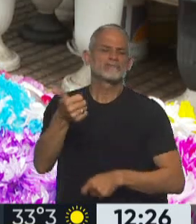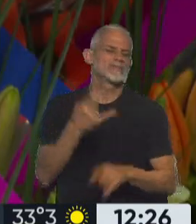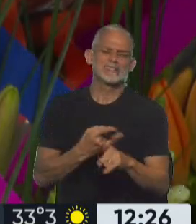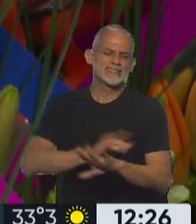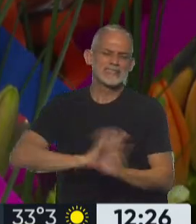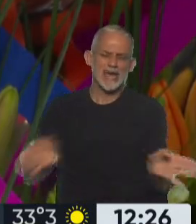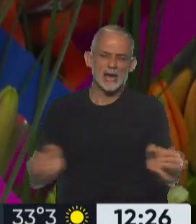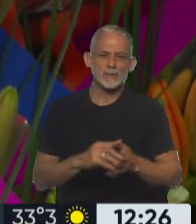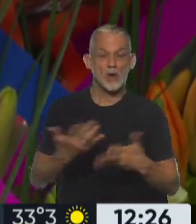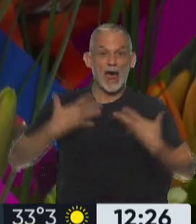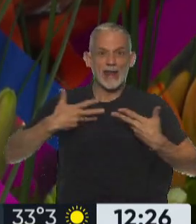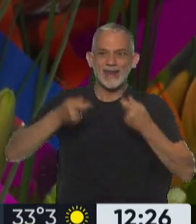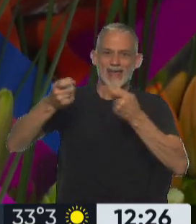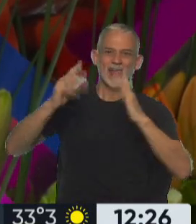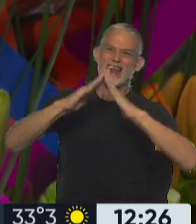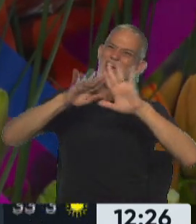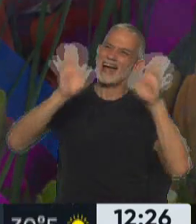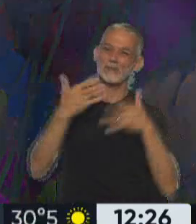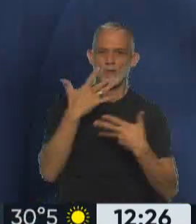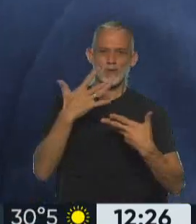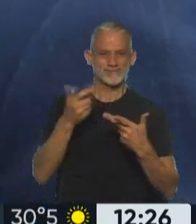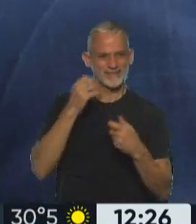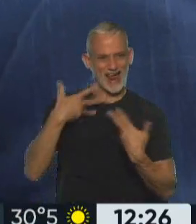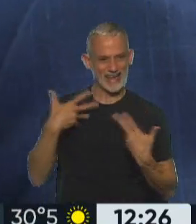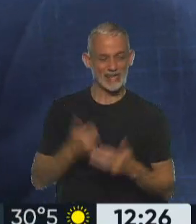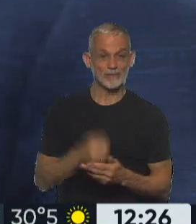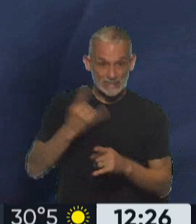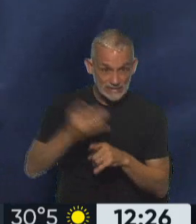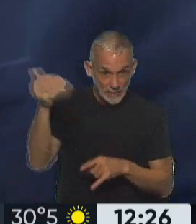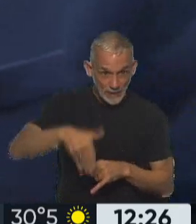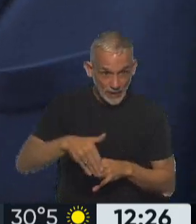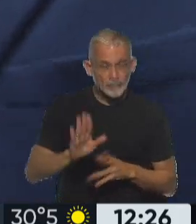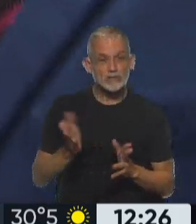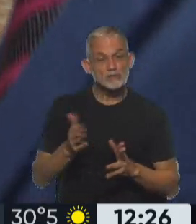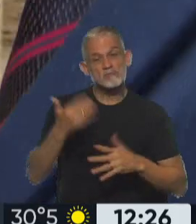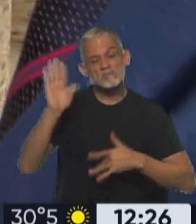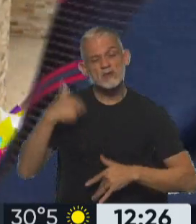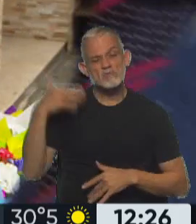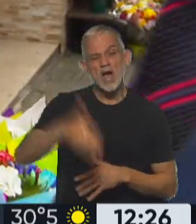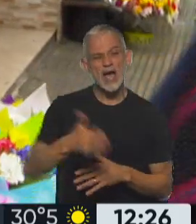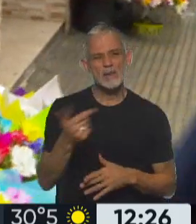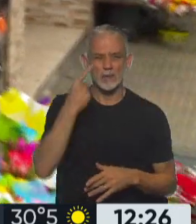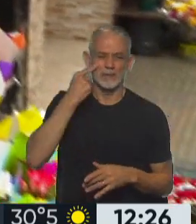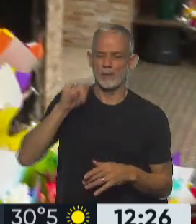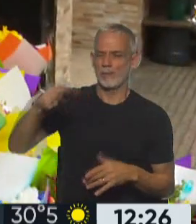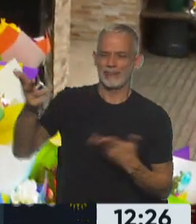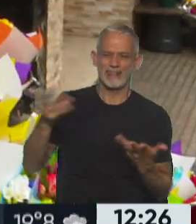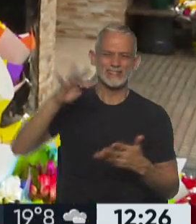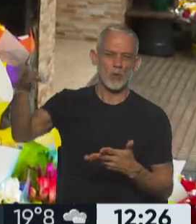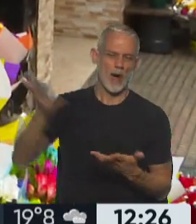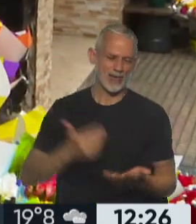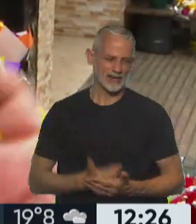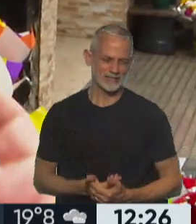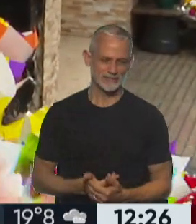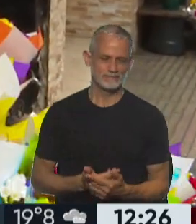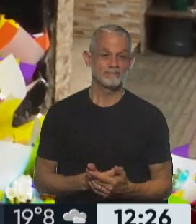buen presente, es una alegría para la casa. ¿Siempre venís acá o...? Sí, la mayoría de las veces vengo acá porque vivo acá a 5 cuadras.